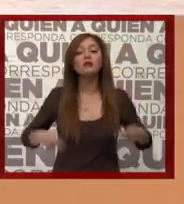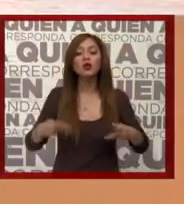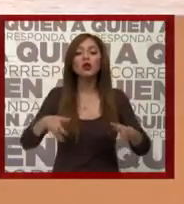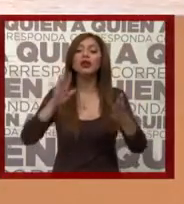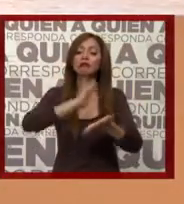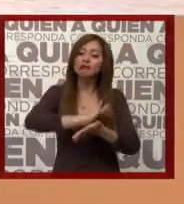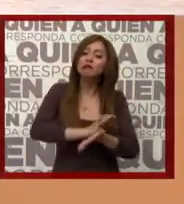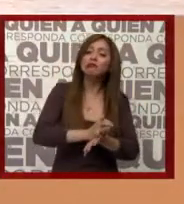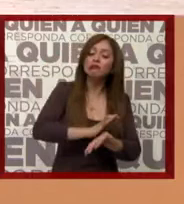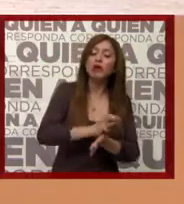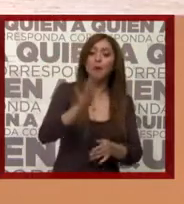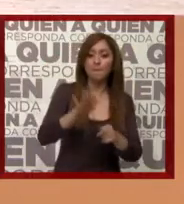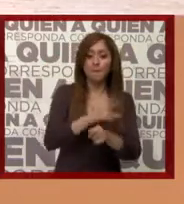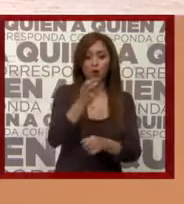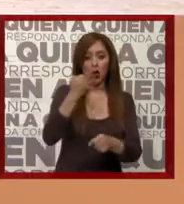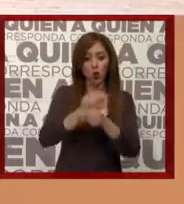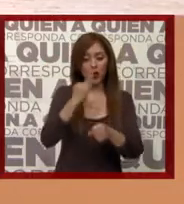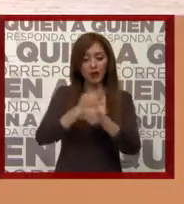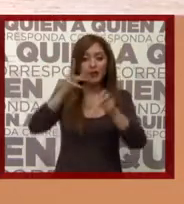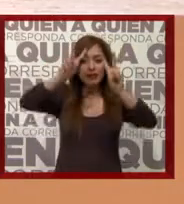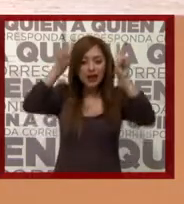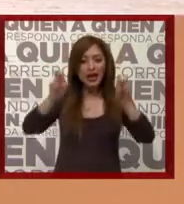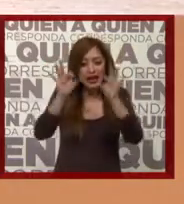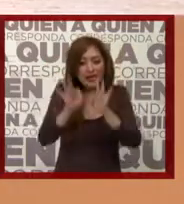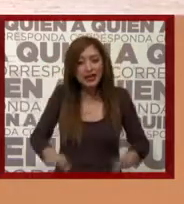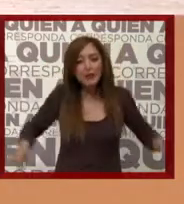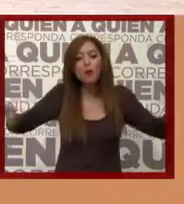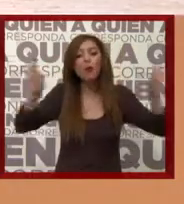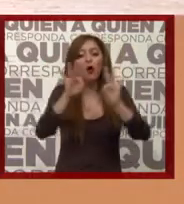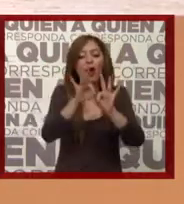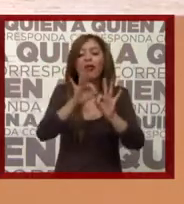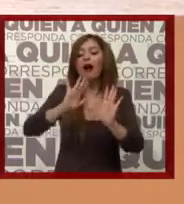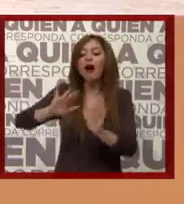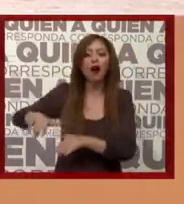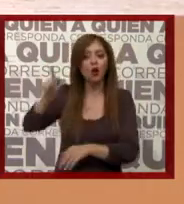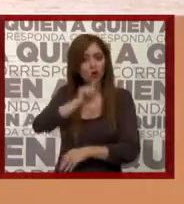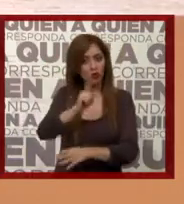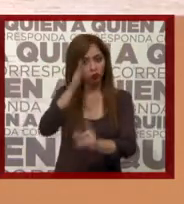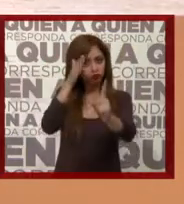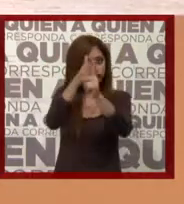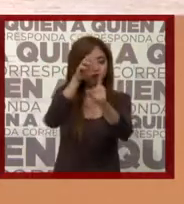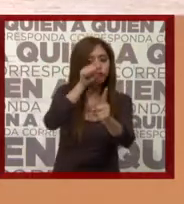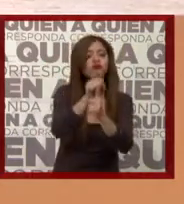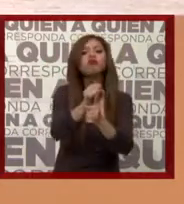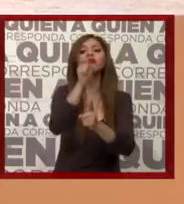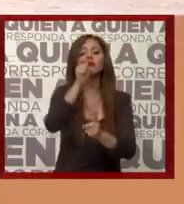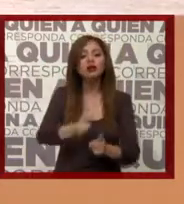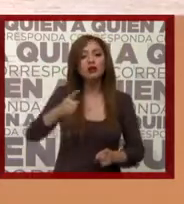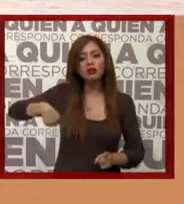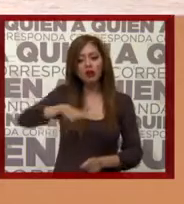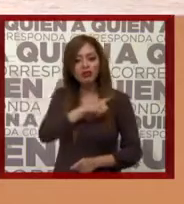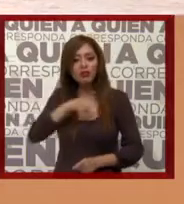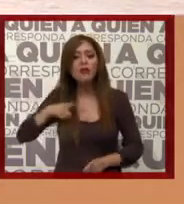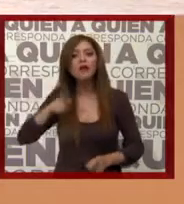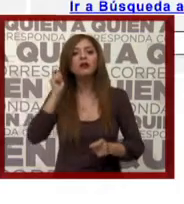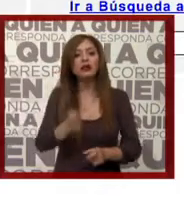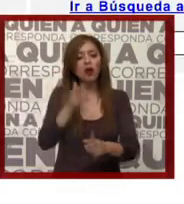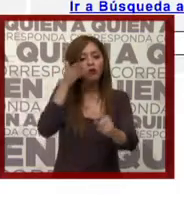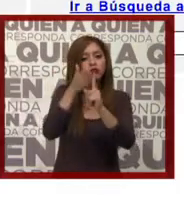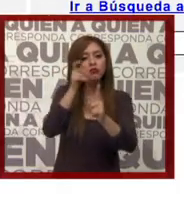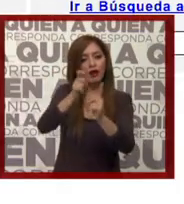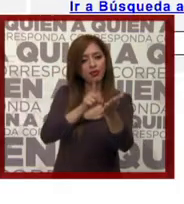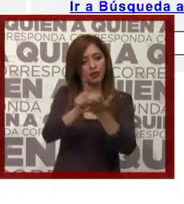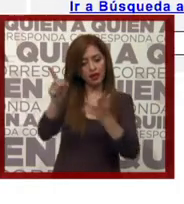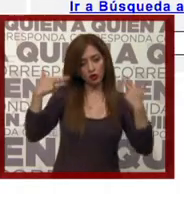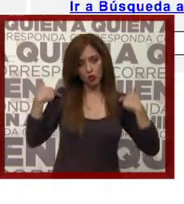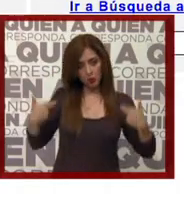eso es un tema central al debate público, no es un tema de los márgenes, es un tema central que tiene que ver con el ejercicio de los derechos humanos. Para